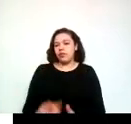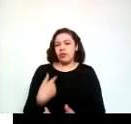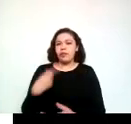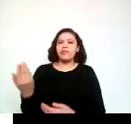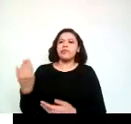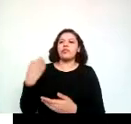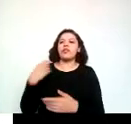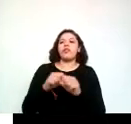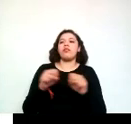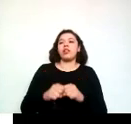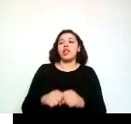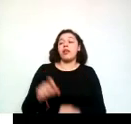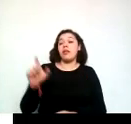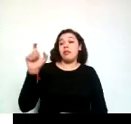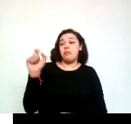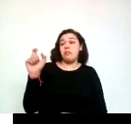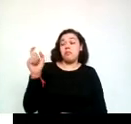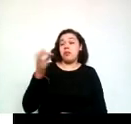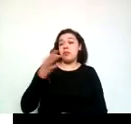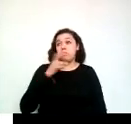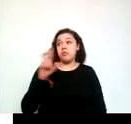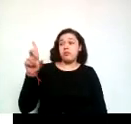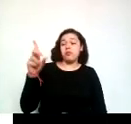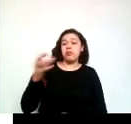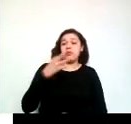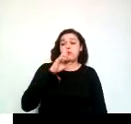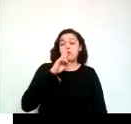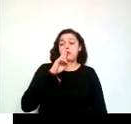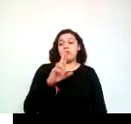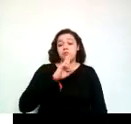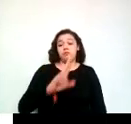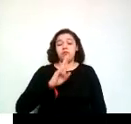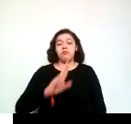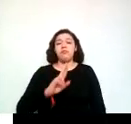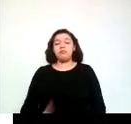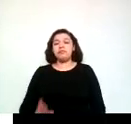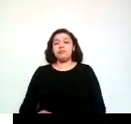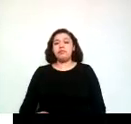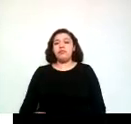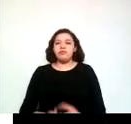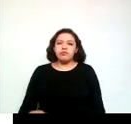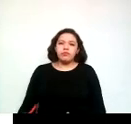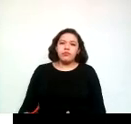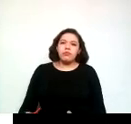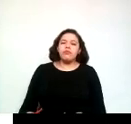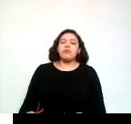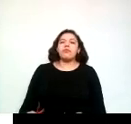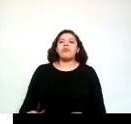digo, oye, tienes 20 minutos, 30 minutos para contestar todos los cuestionarios, seguramente van a estar